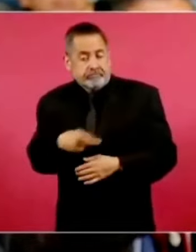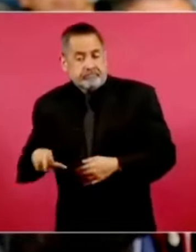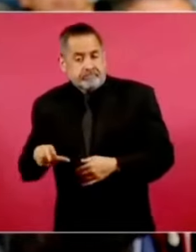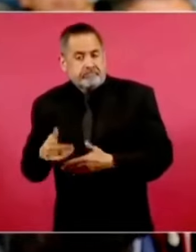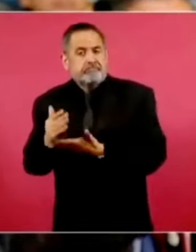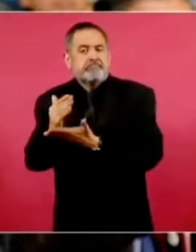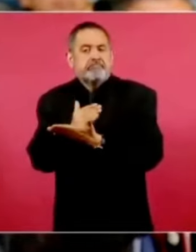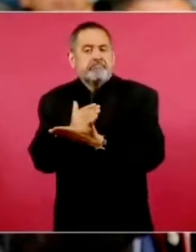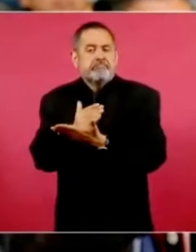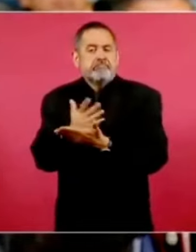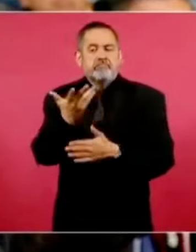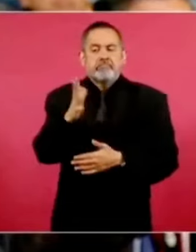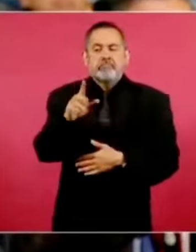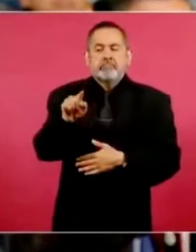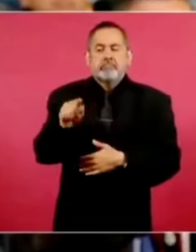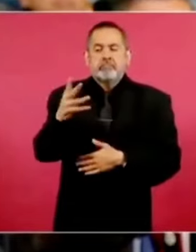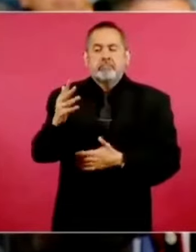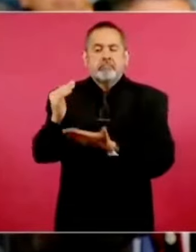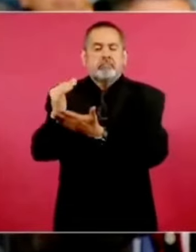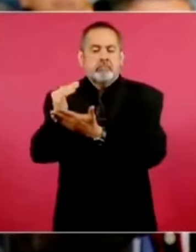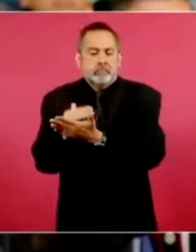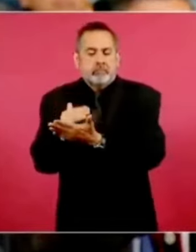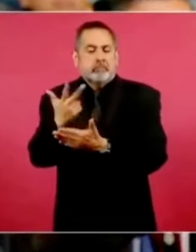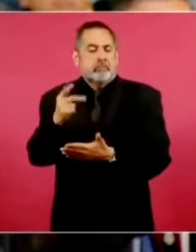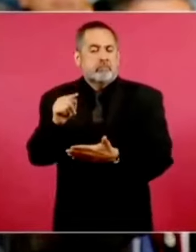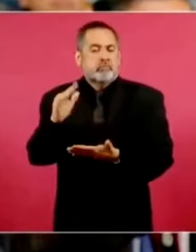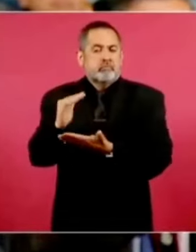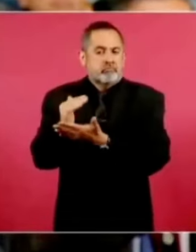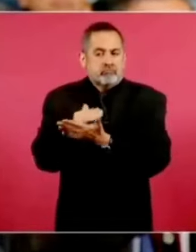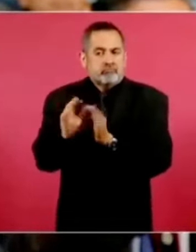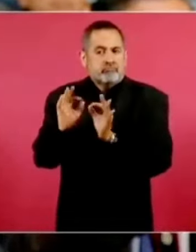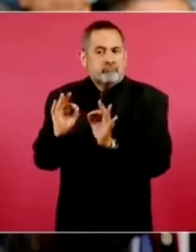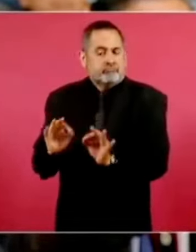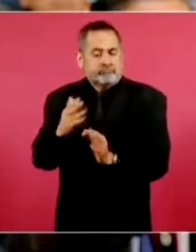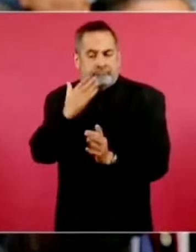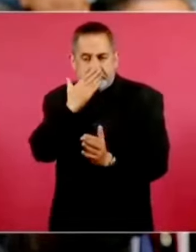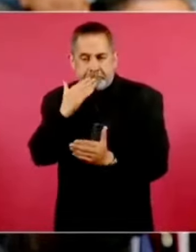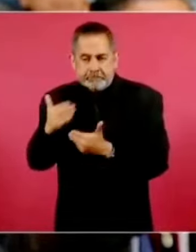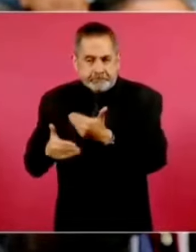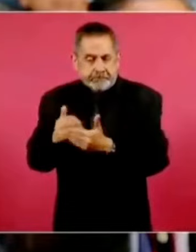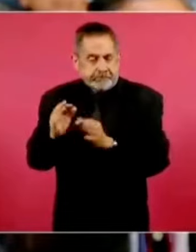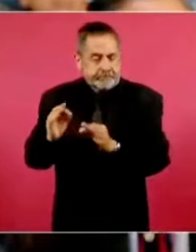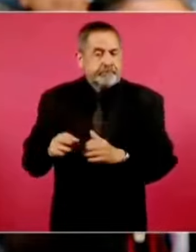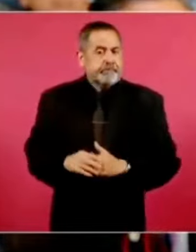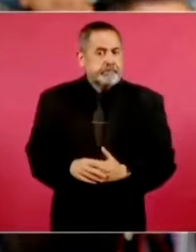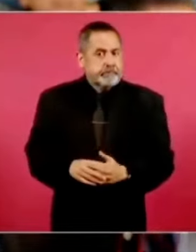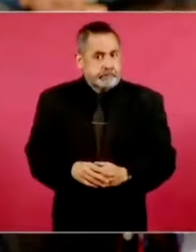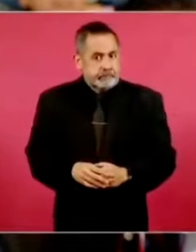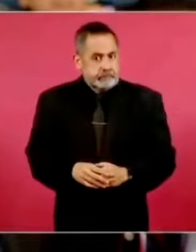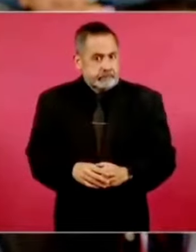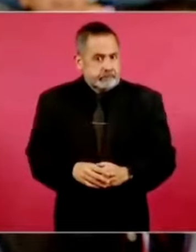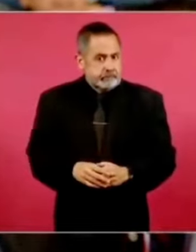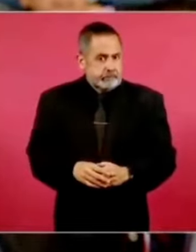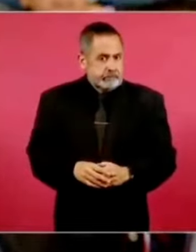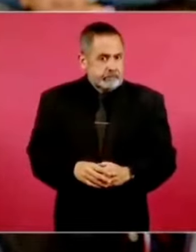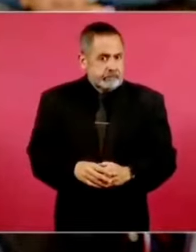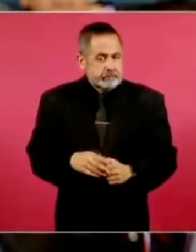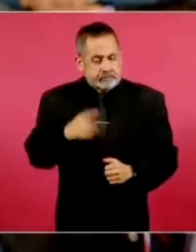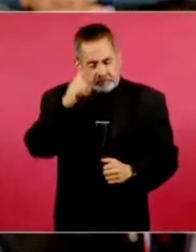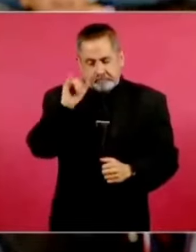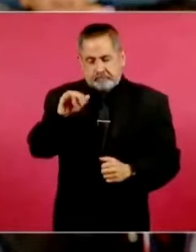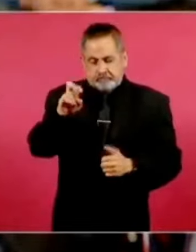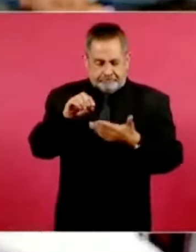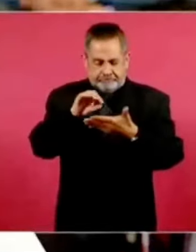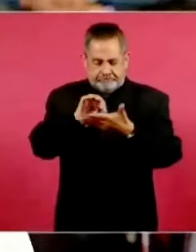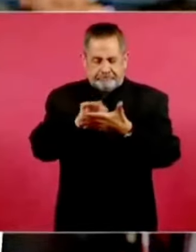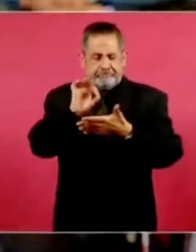del 10.5 al 8.5, presidente. Para no ser cepillados por el INE, no quiero